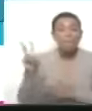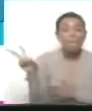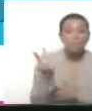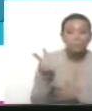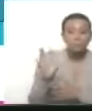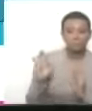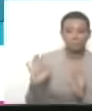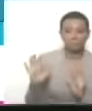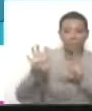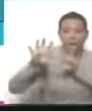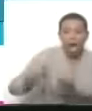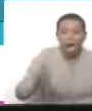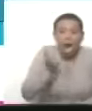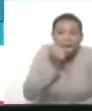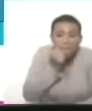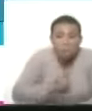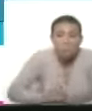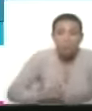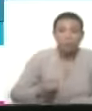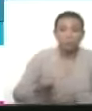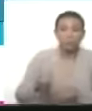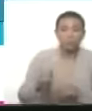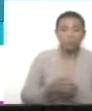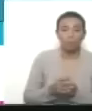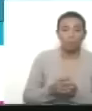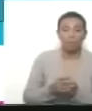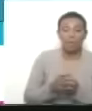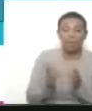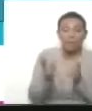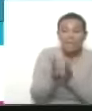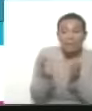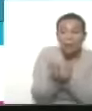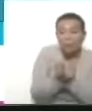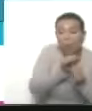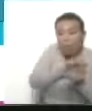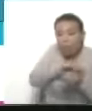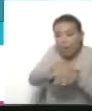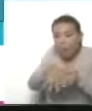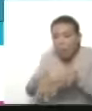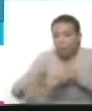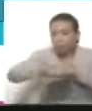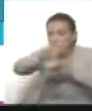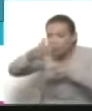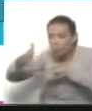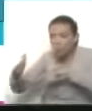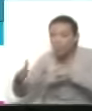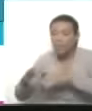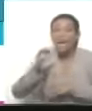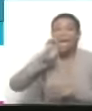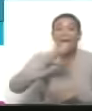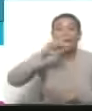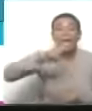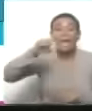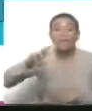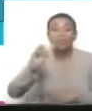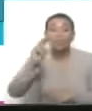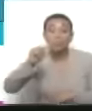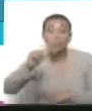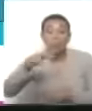venezolano de la costa del Delta macuro nosotros les decimos a la exon móvil y a las